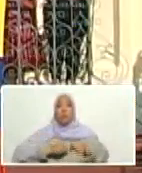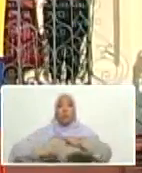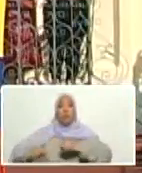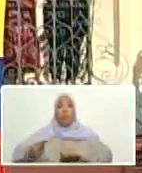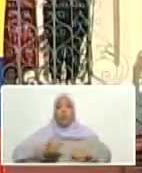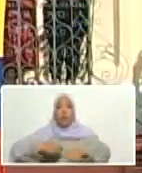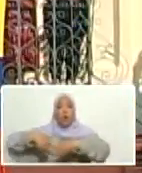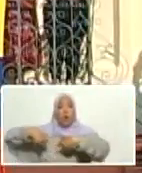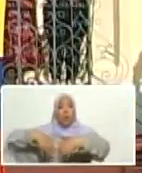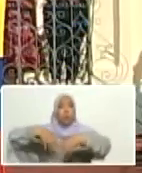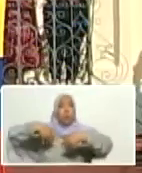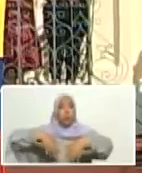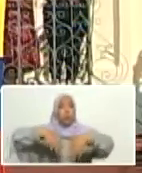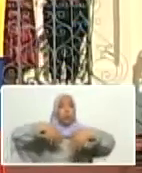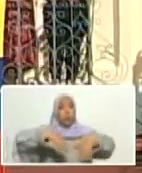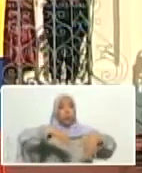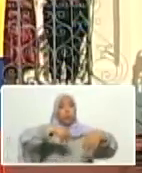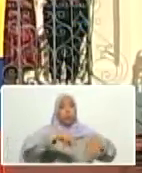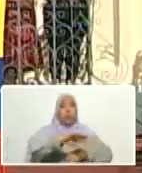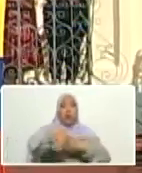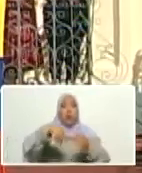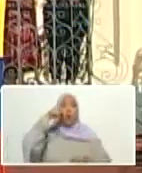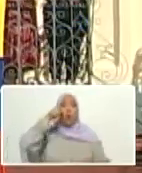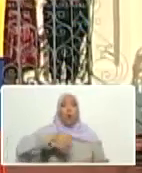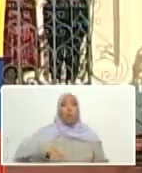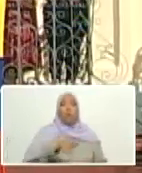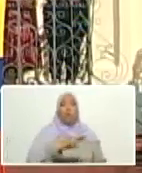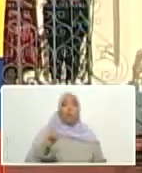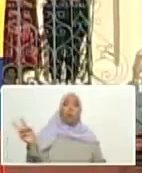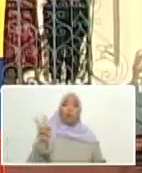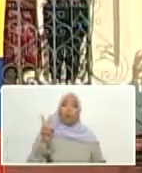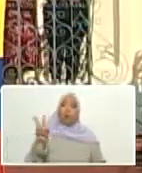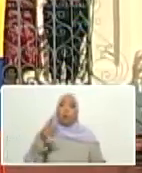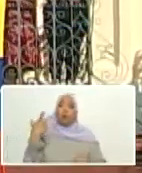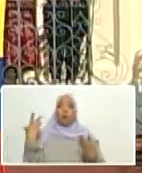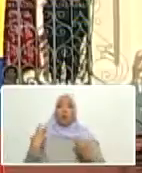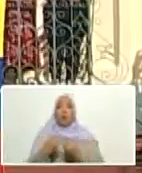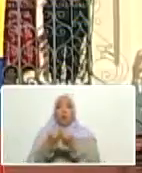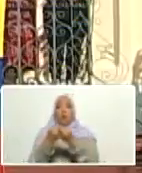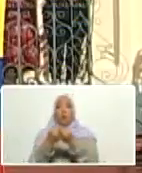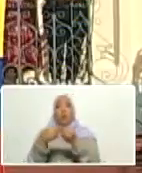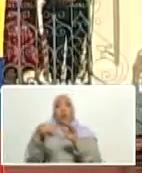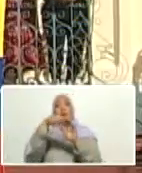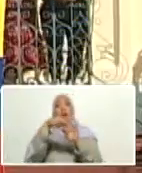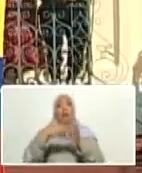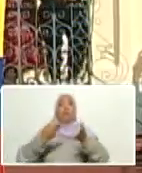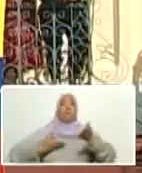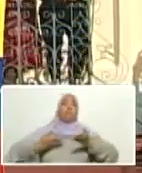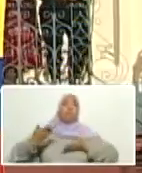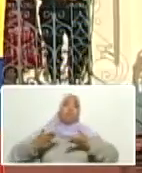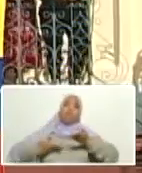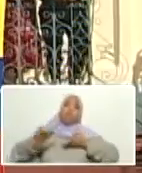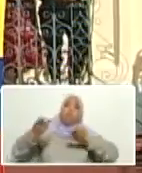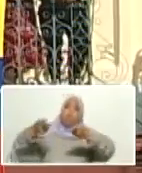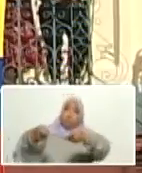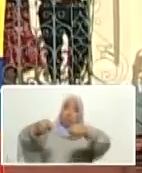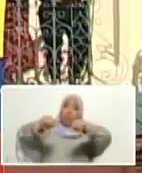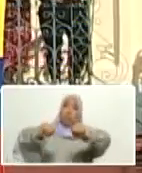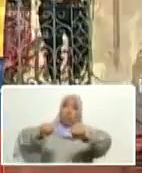movilización del pueblo venezolano contra el bloqueo, contra las medidas coercitivas unilaterales.